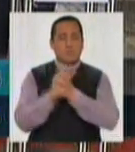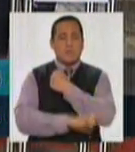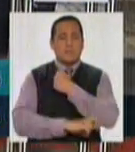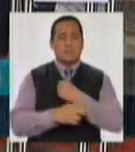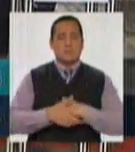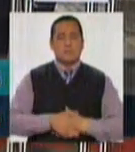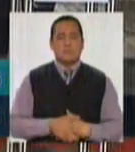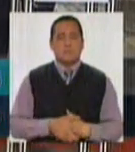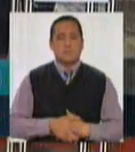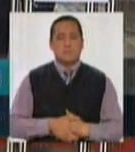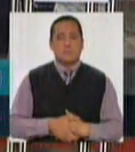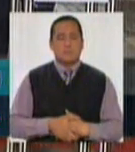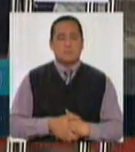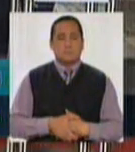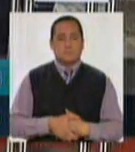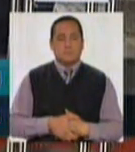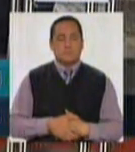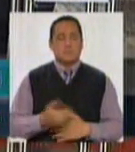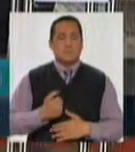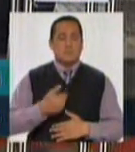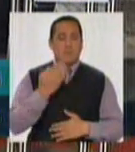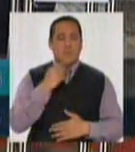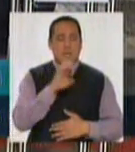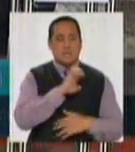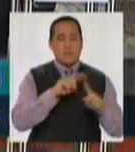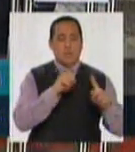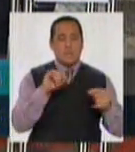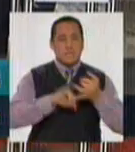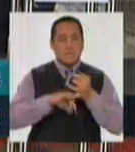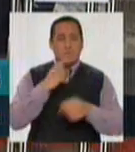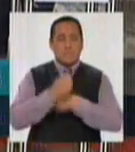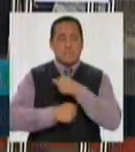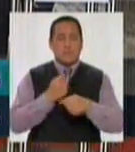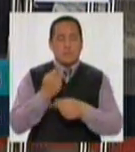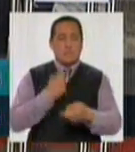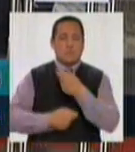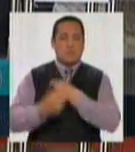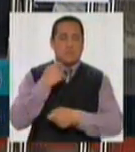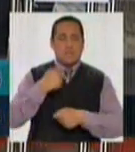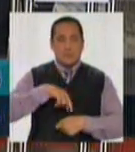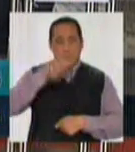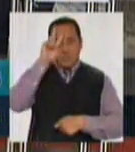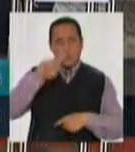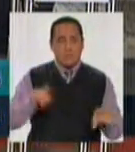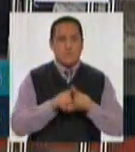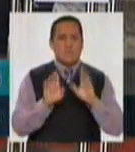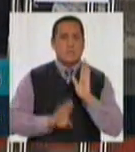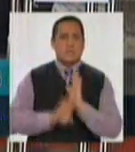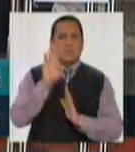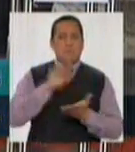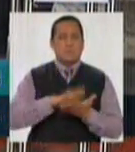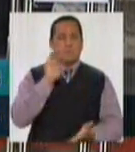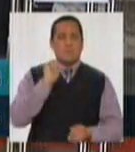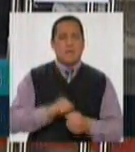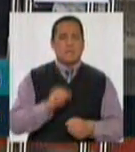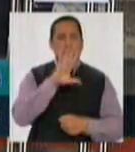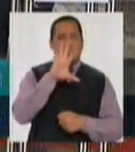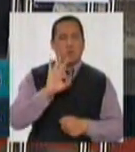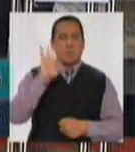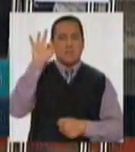países. De enero a septiembre de este año, las exportaciones de Perú a Brasil crecieron más de